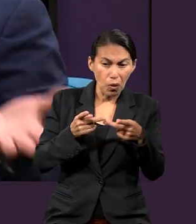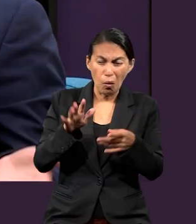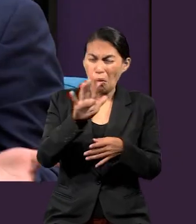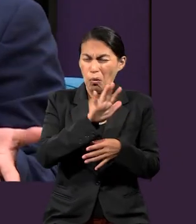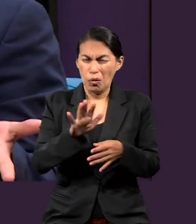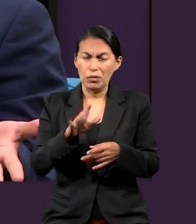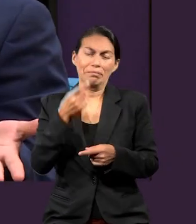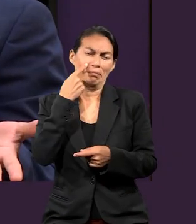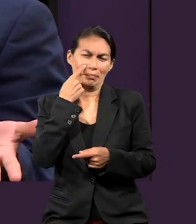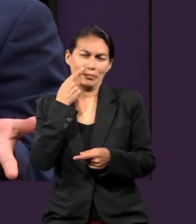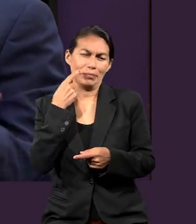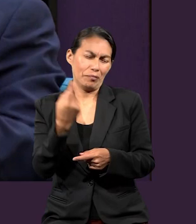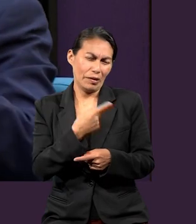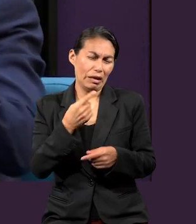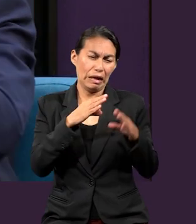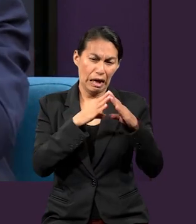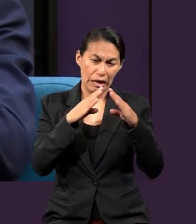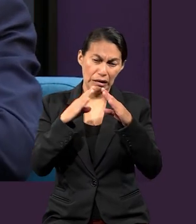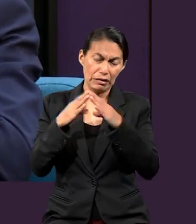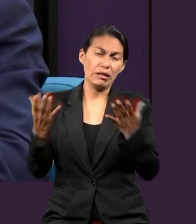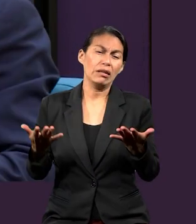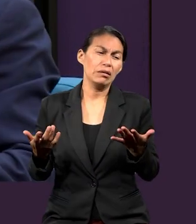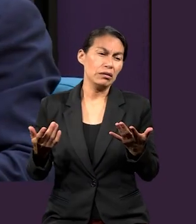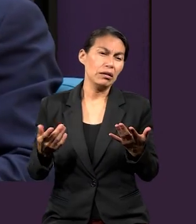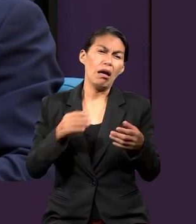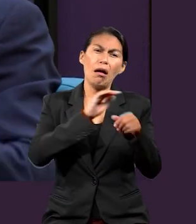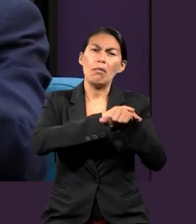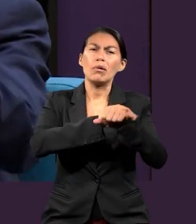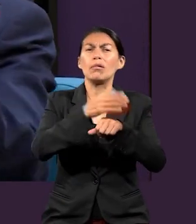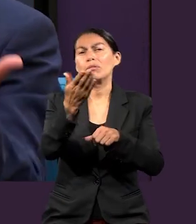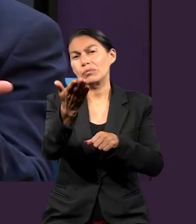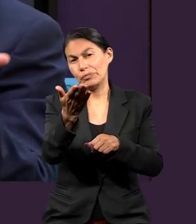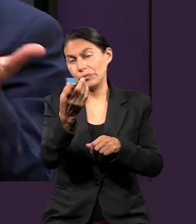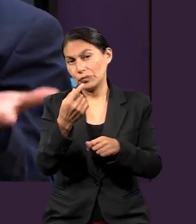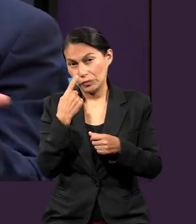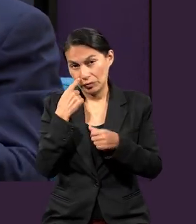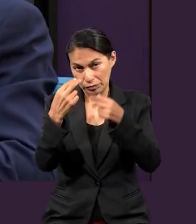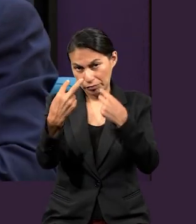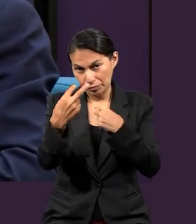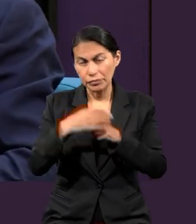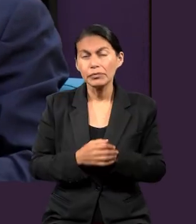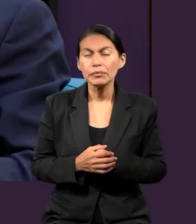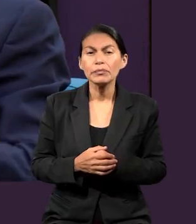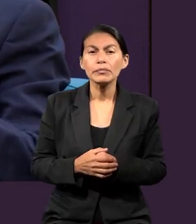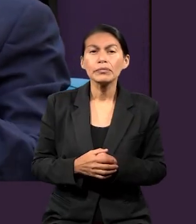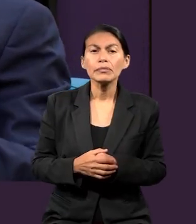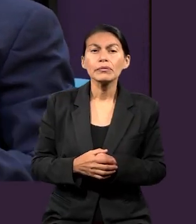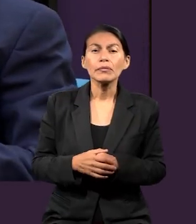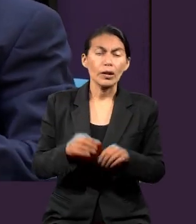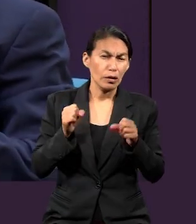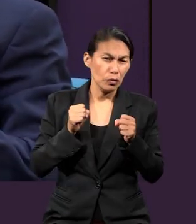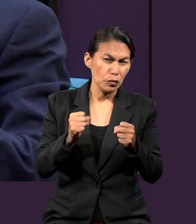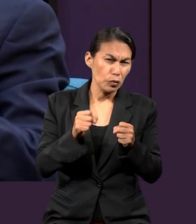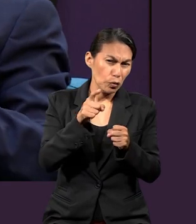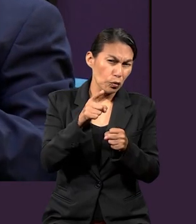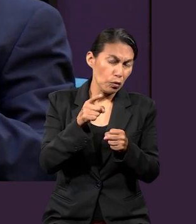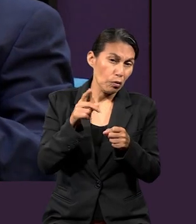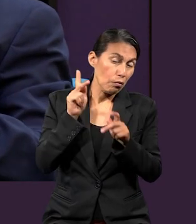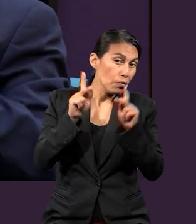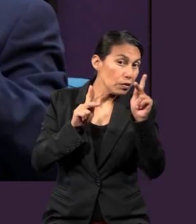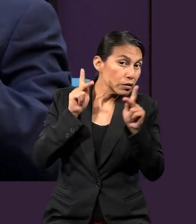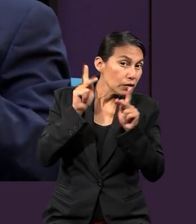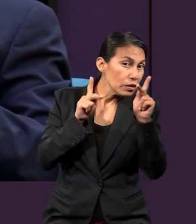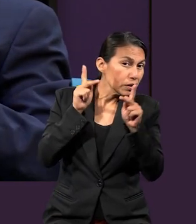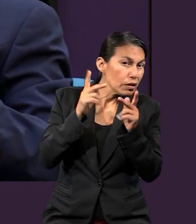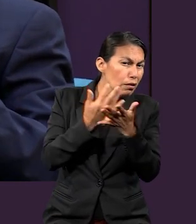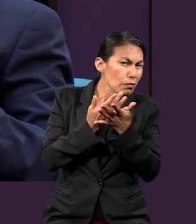preparamos para todo. Fíjese que cuando estamos en nuestra casa, querido amigo o amiga que nos escuchas, seguramente recibiste